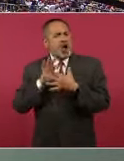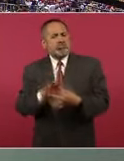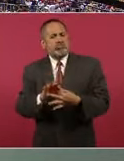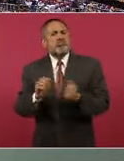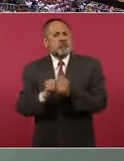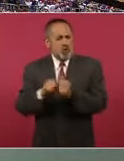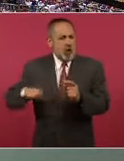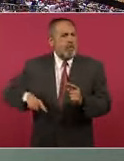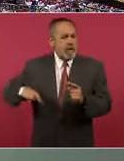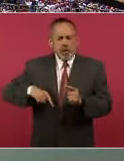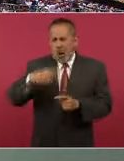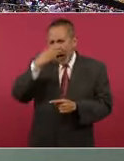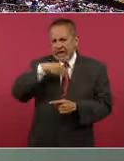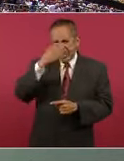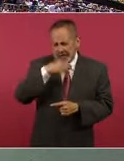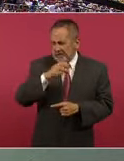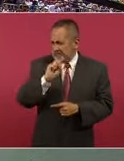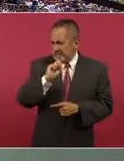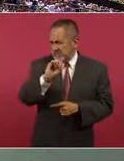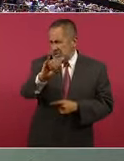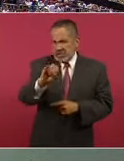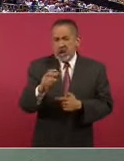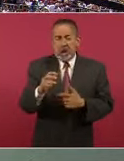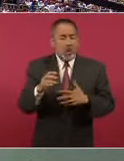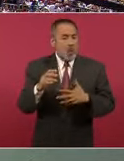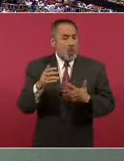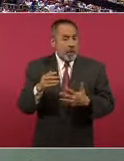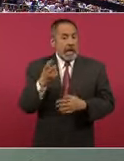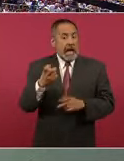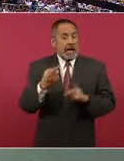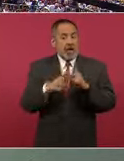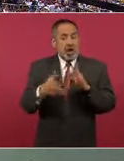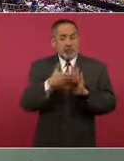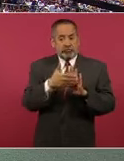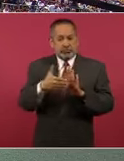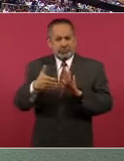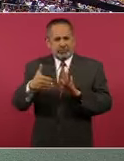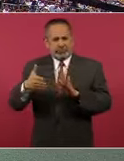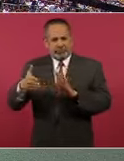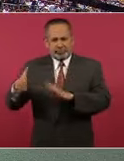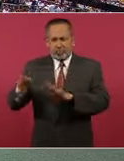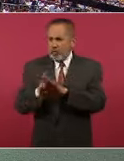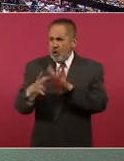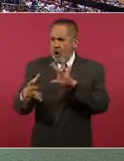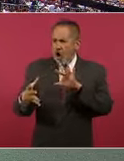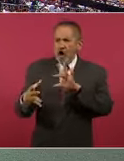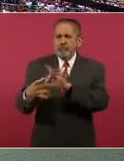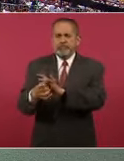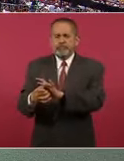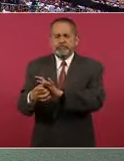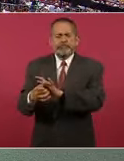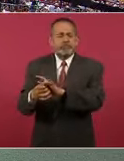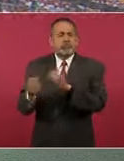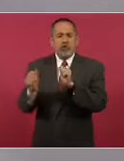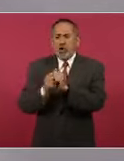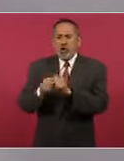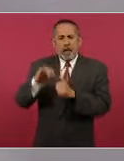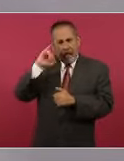cardenista y desde entonces se concertó la alianza entre